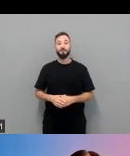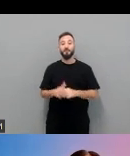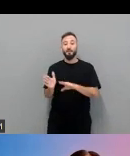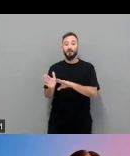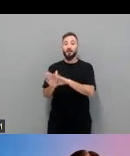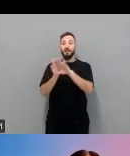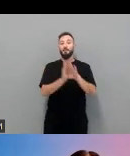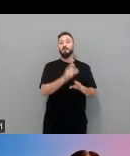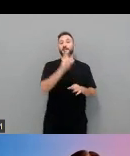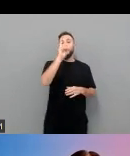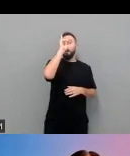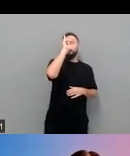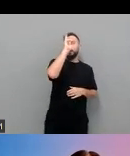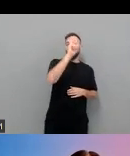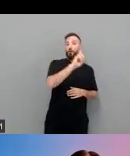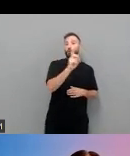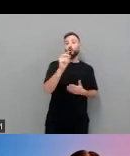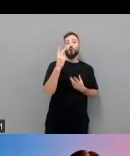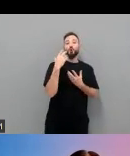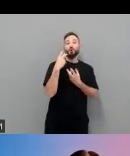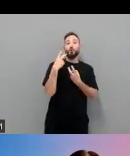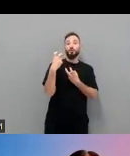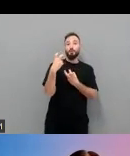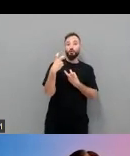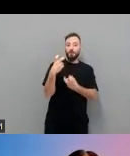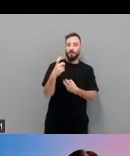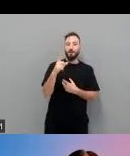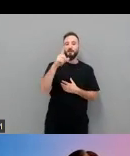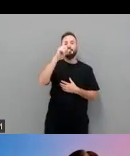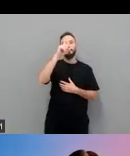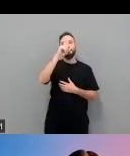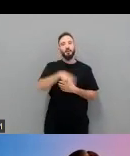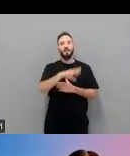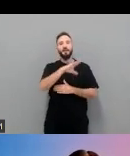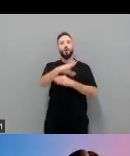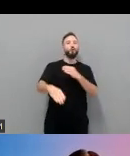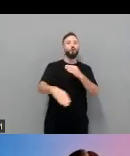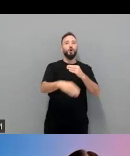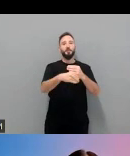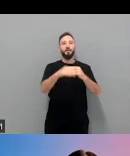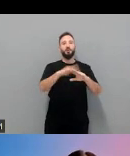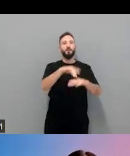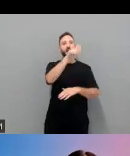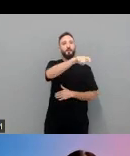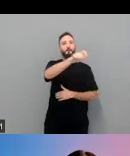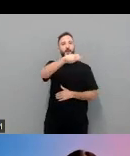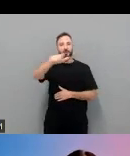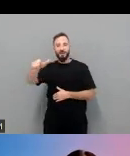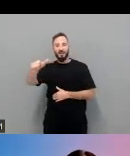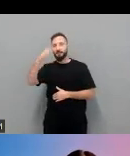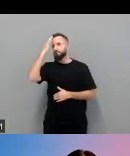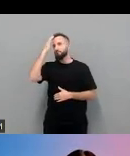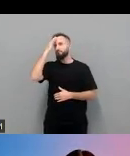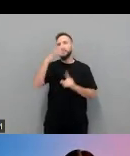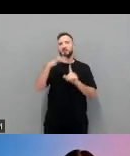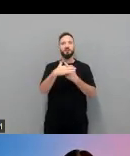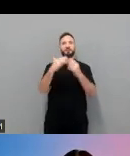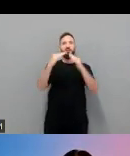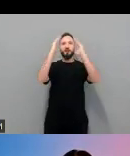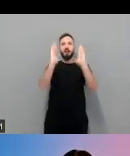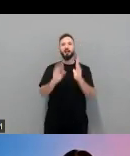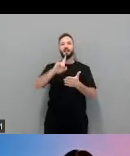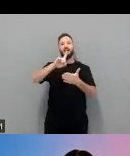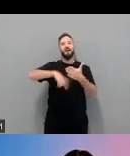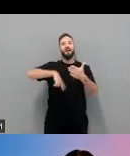no contributiva, también tenemos un complemento para aquellas personas que tengan una vivienda alquilada y que